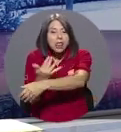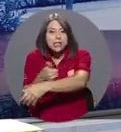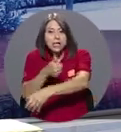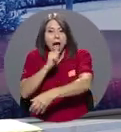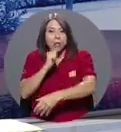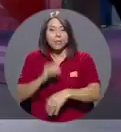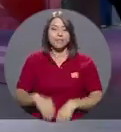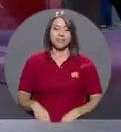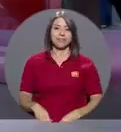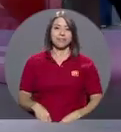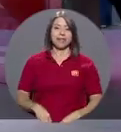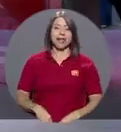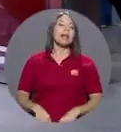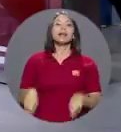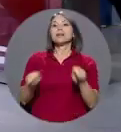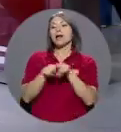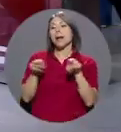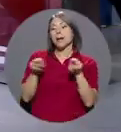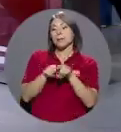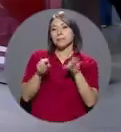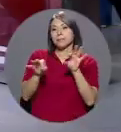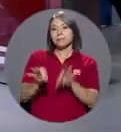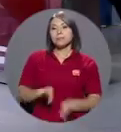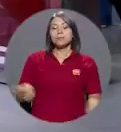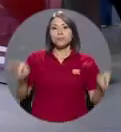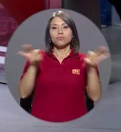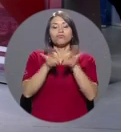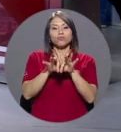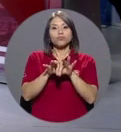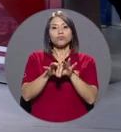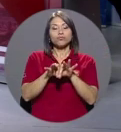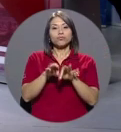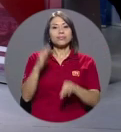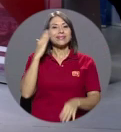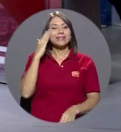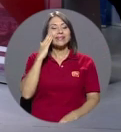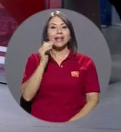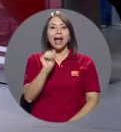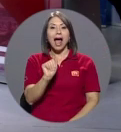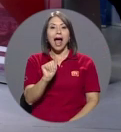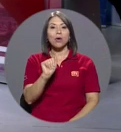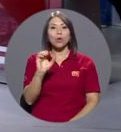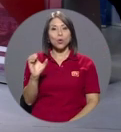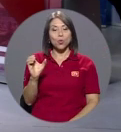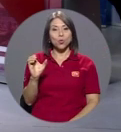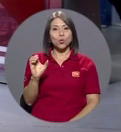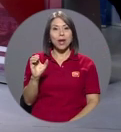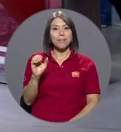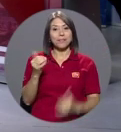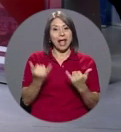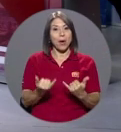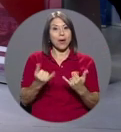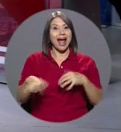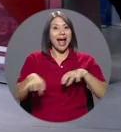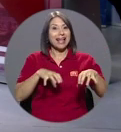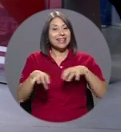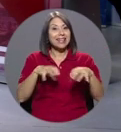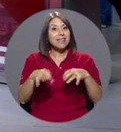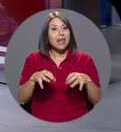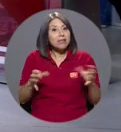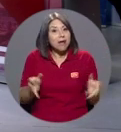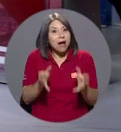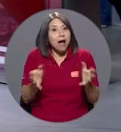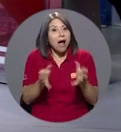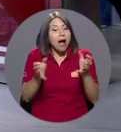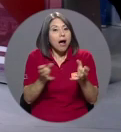Sí, tal vez ahí para aportar también es importante tomar en consideración que la acuicultura hoy en día es la actividad agropecuaria